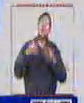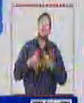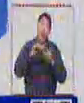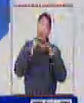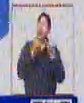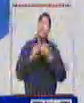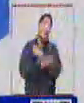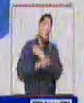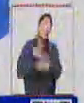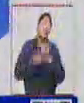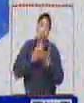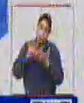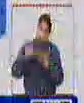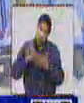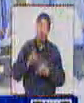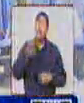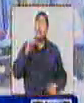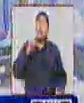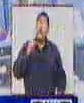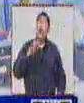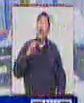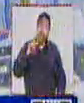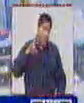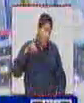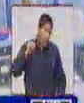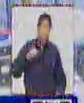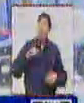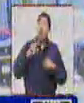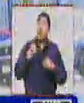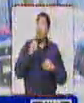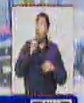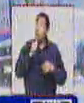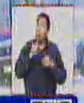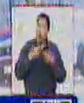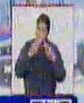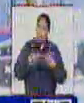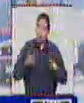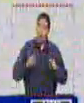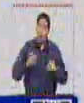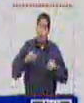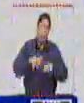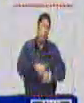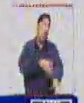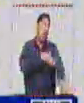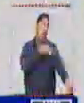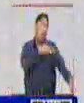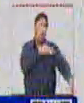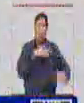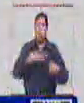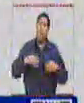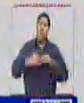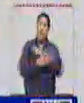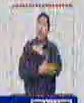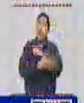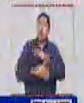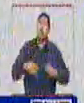del Instituto Nacional de Estadística, Humberto Arandia, solo resta concluir esta actividad en el área dispersa de las provincias Cordillera y